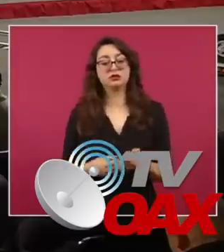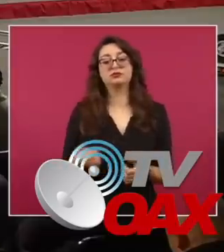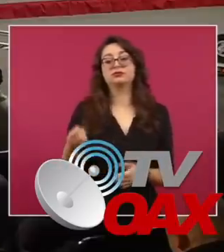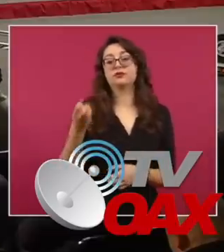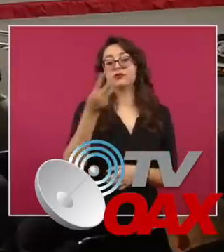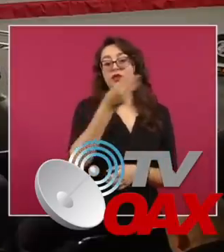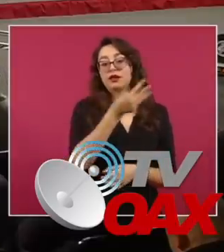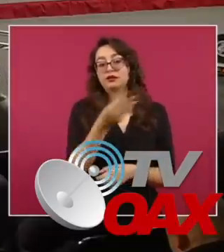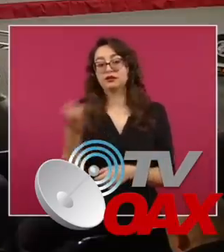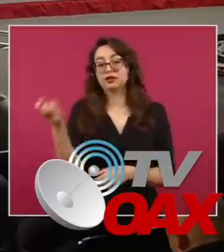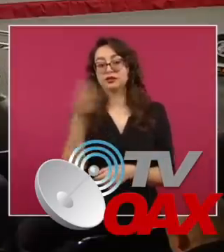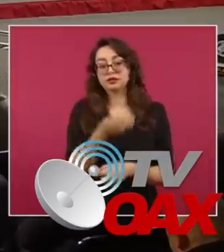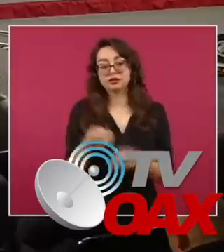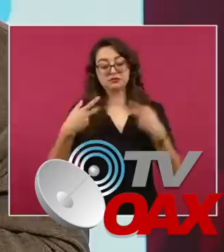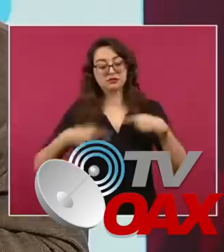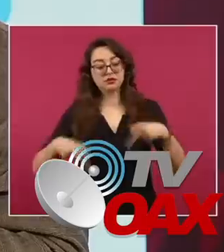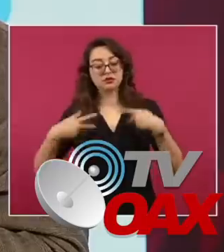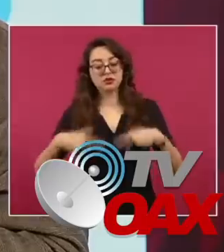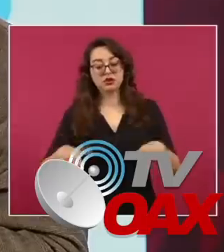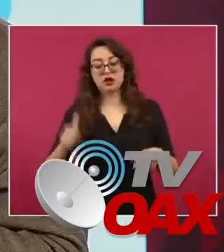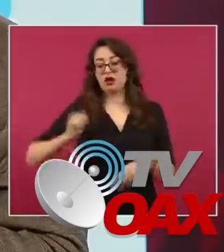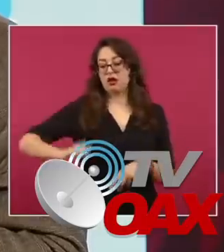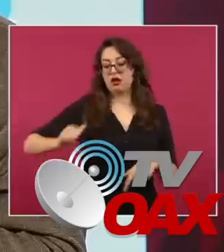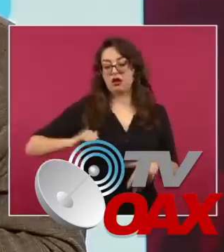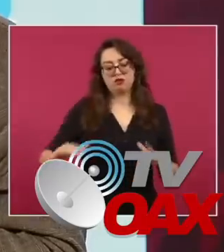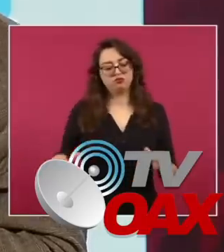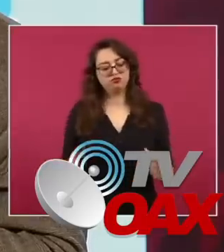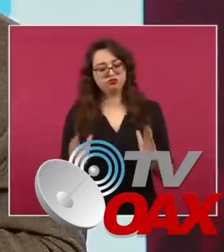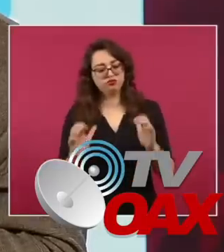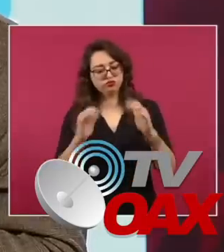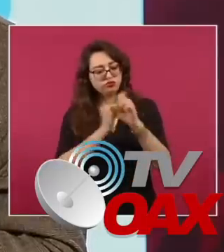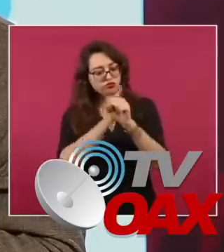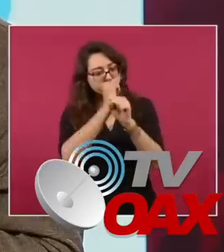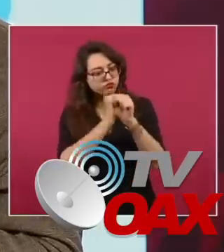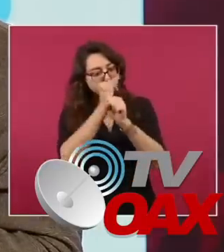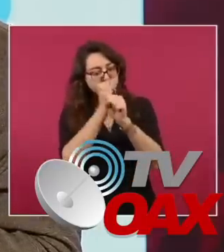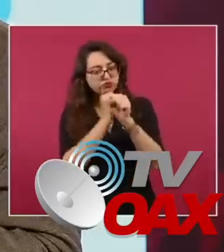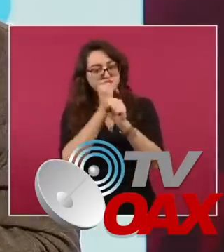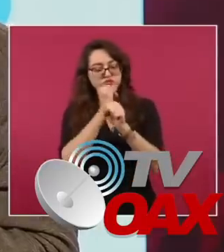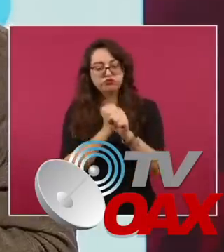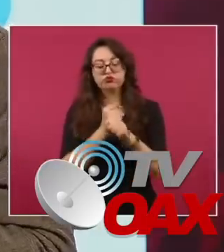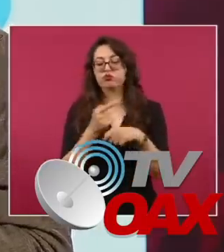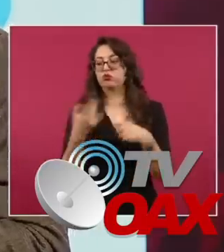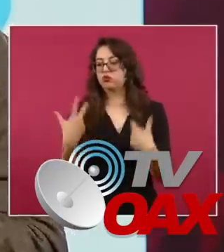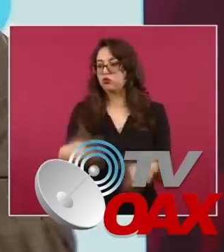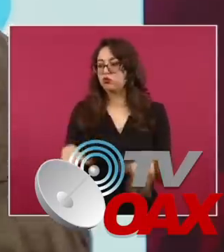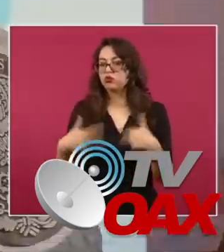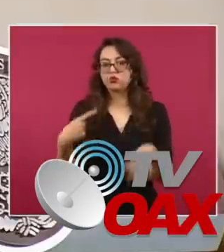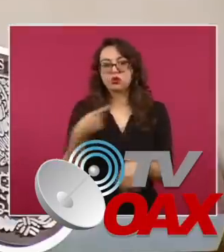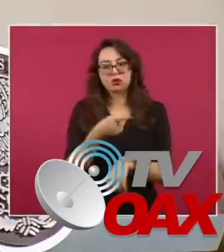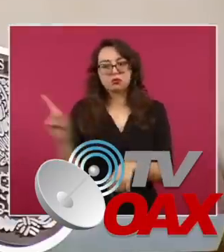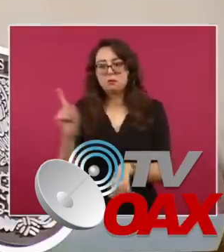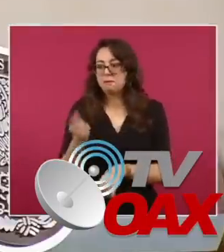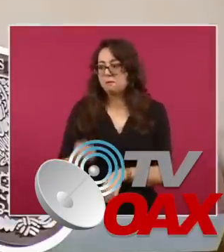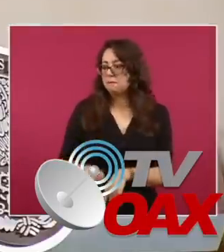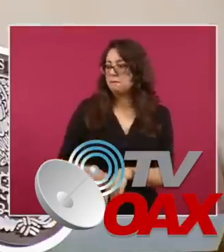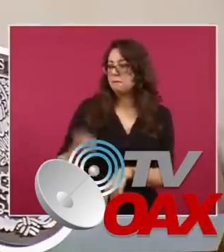investigadores de otras profesiones que ahora mismo están fortaleciendo su